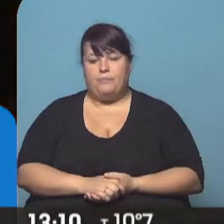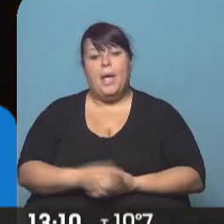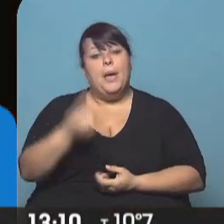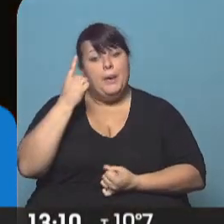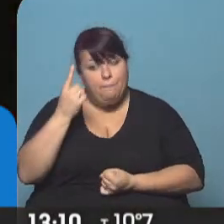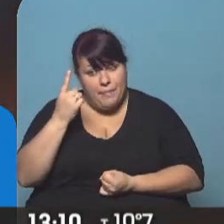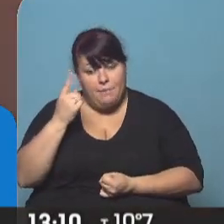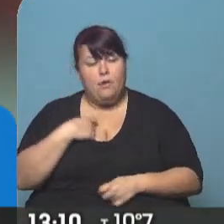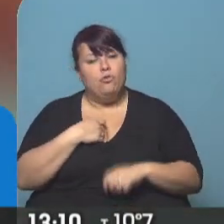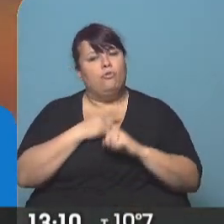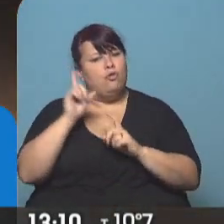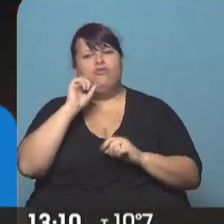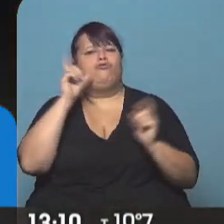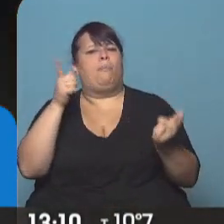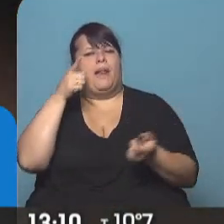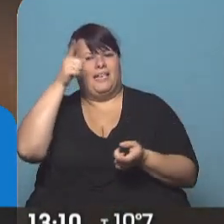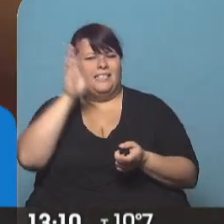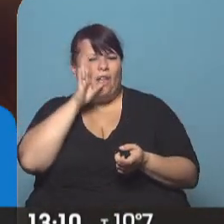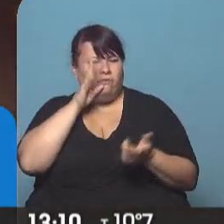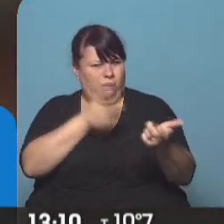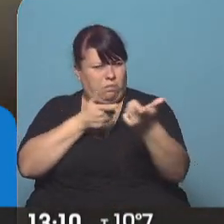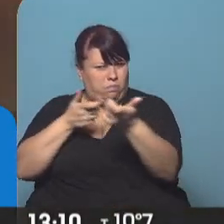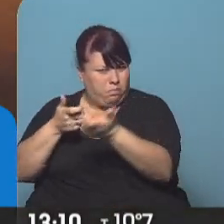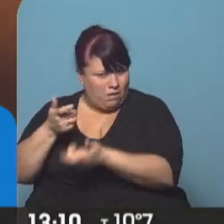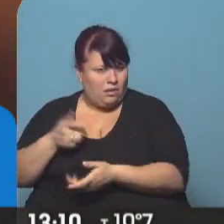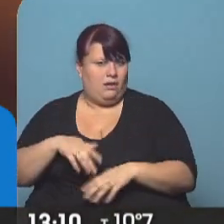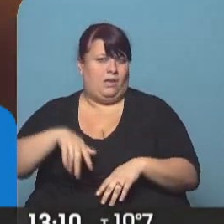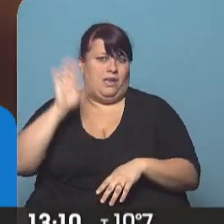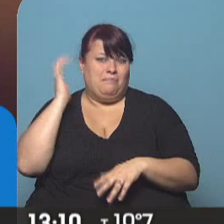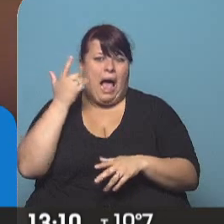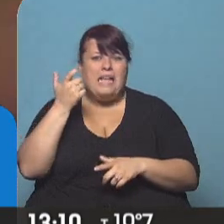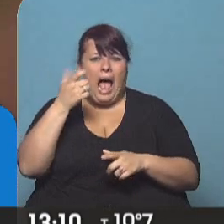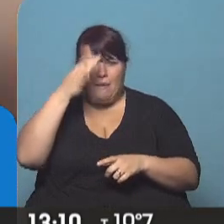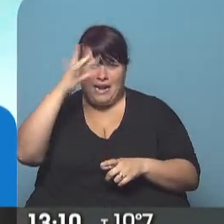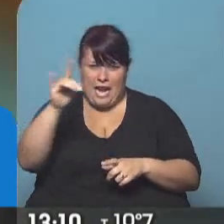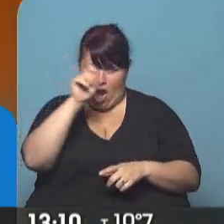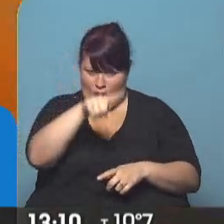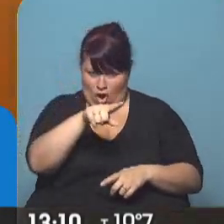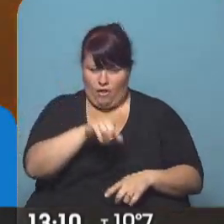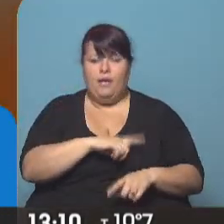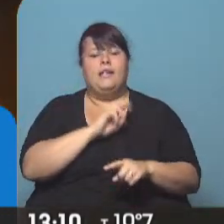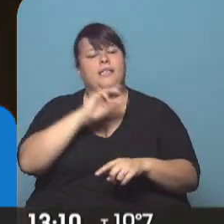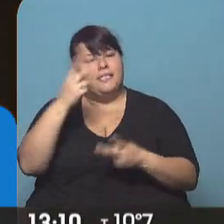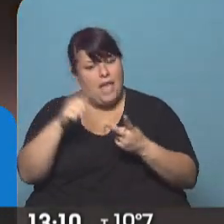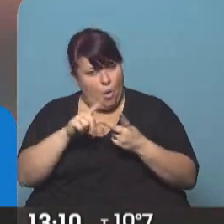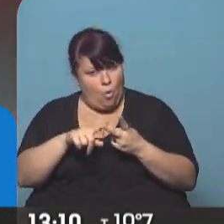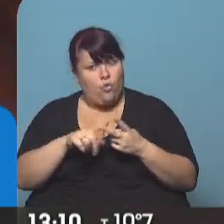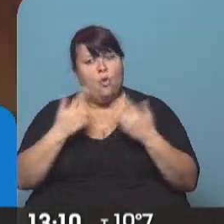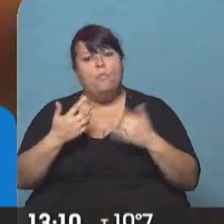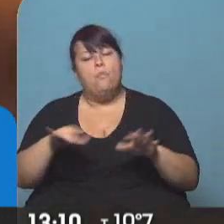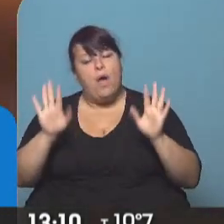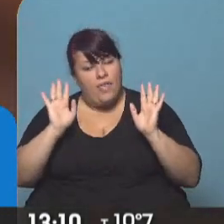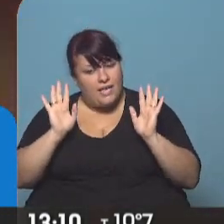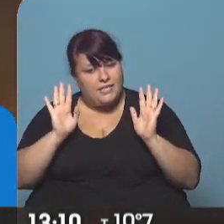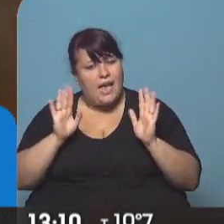Primero, no sorprende la matanza ocurrida en el país más armado del mundo. Segundo, no se descarta